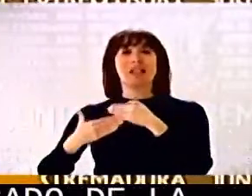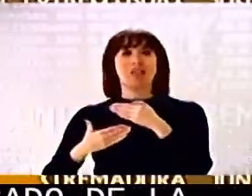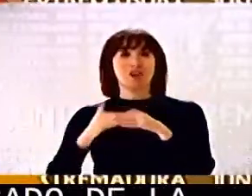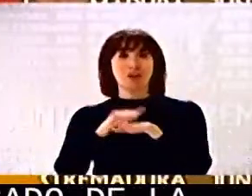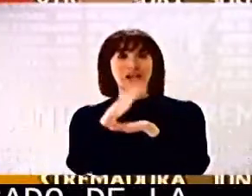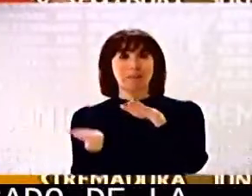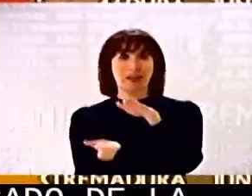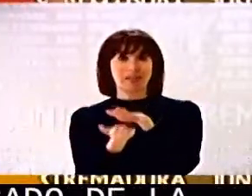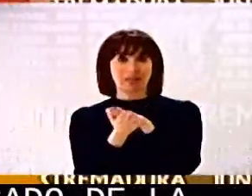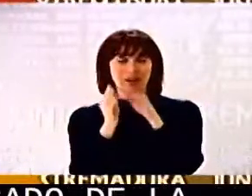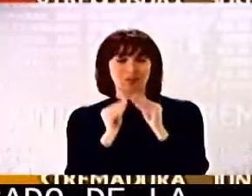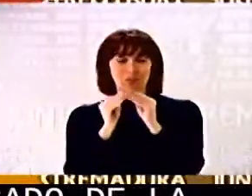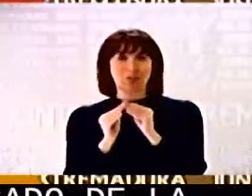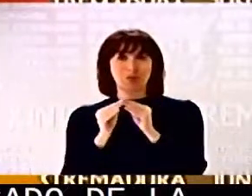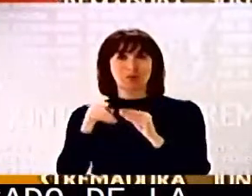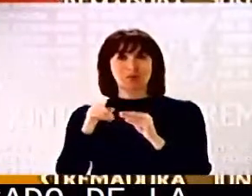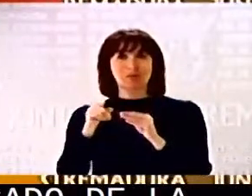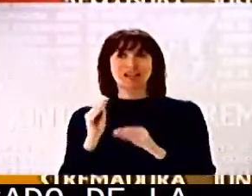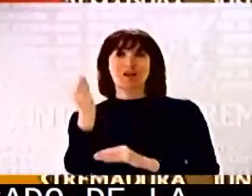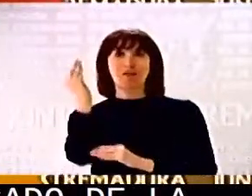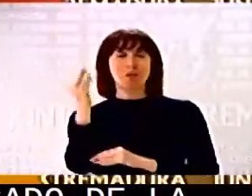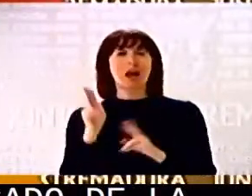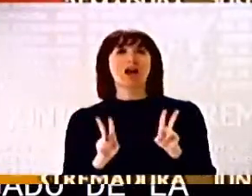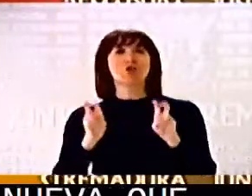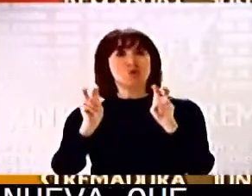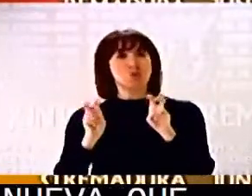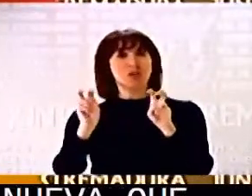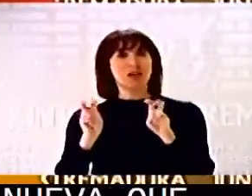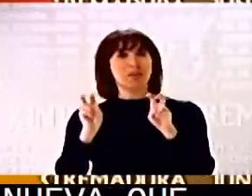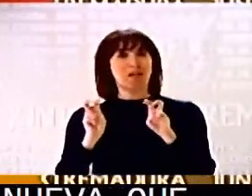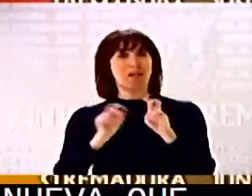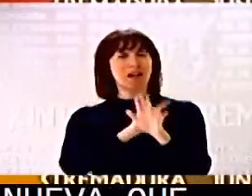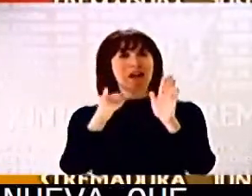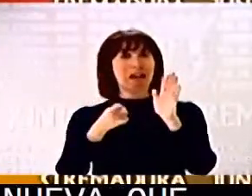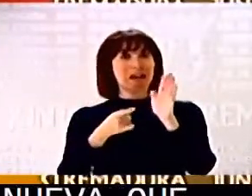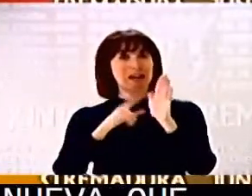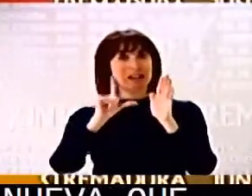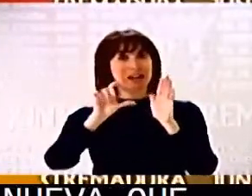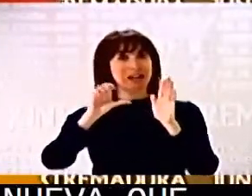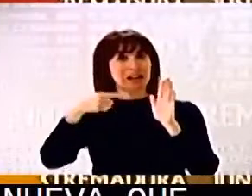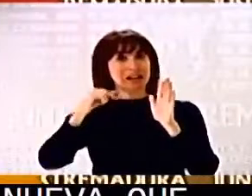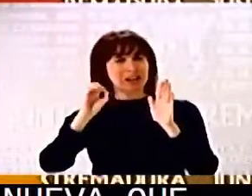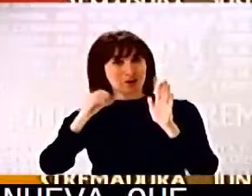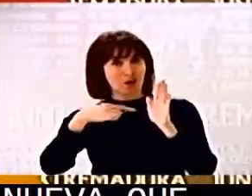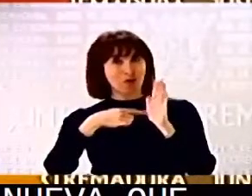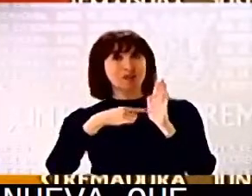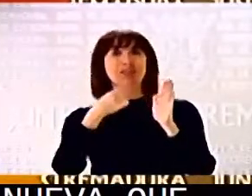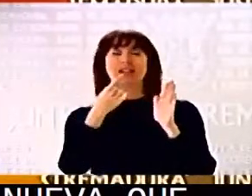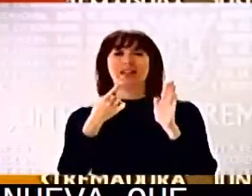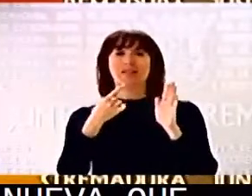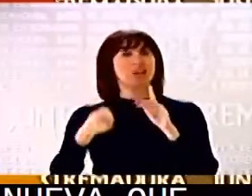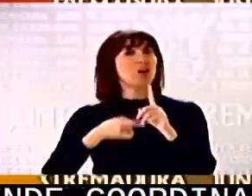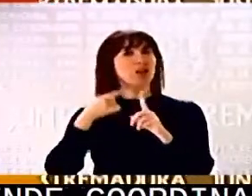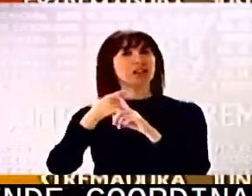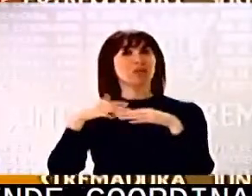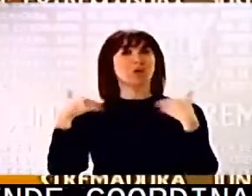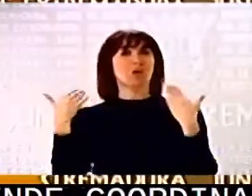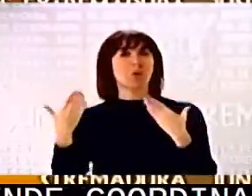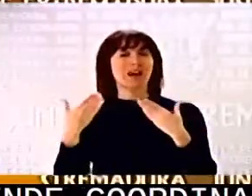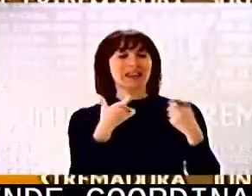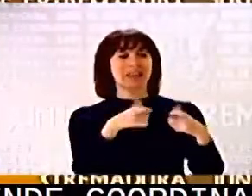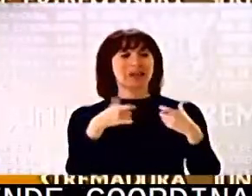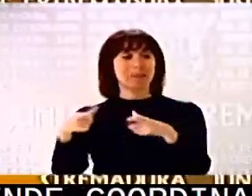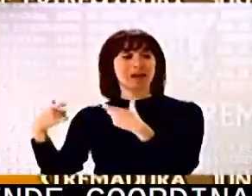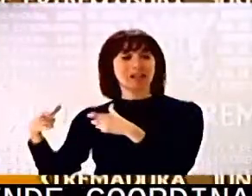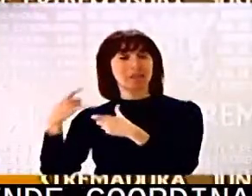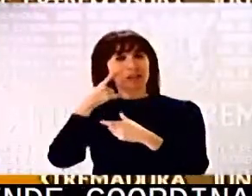expediente, figura nueva que también marca la Ley Legio y que pretende coordinar los distintos departamentos